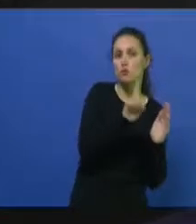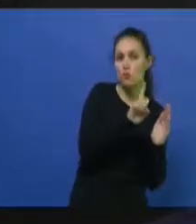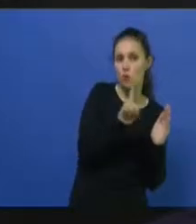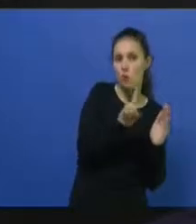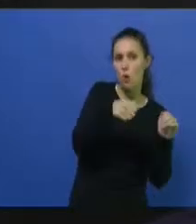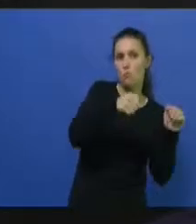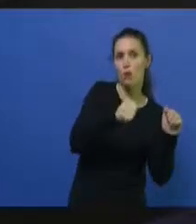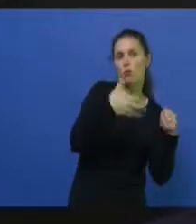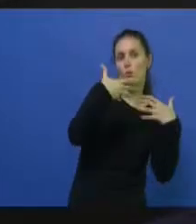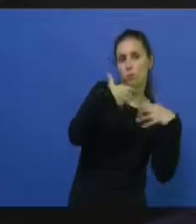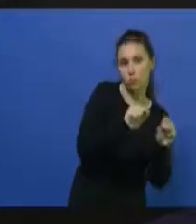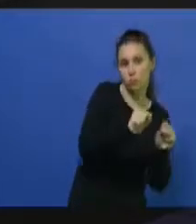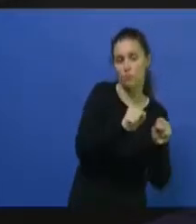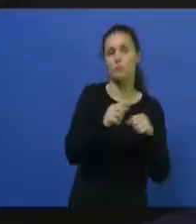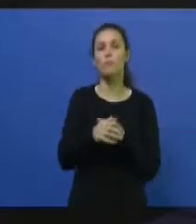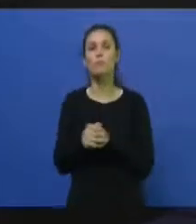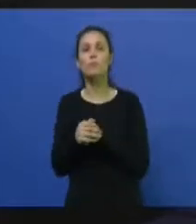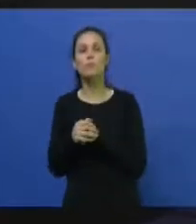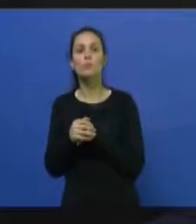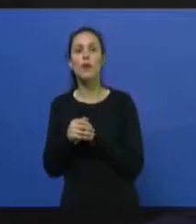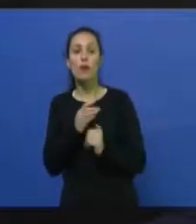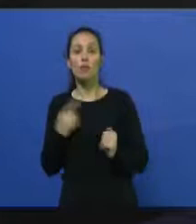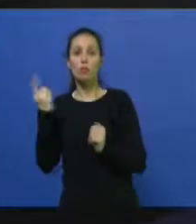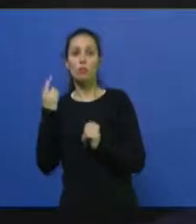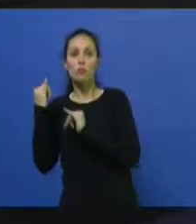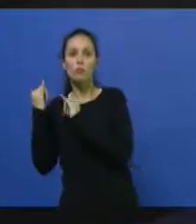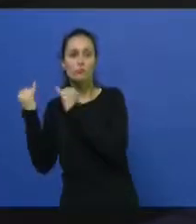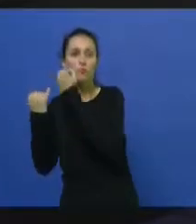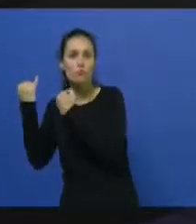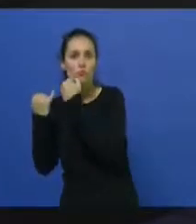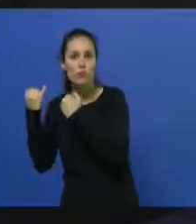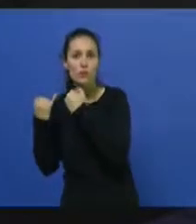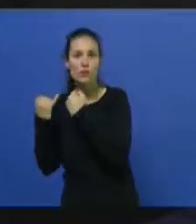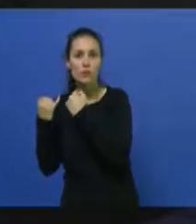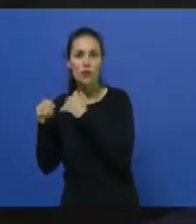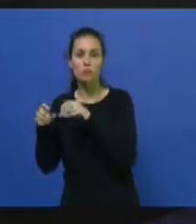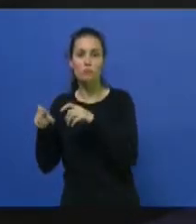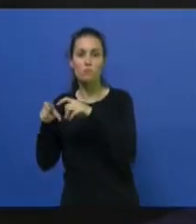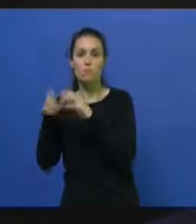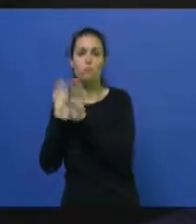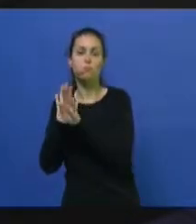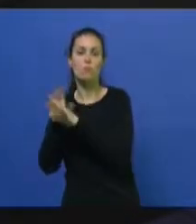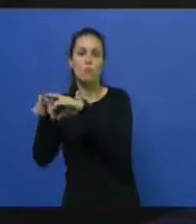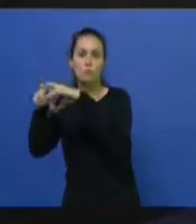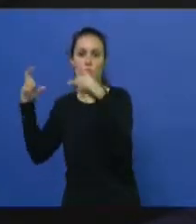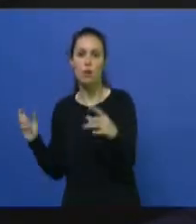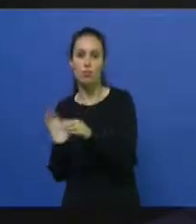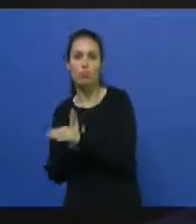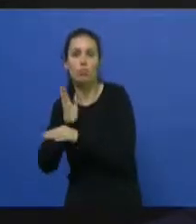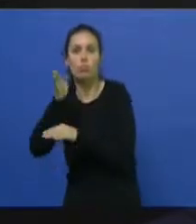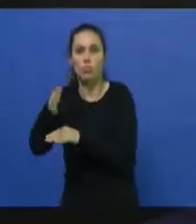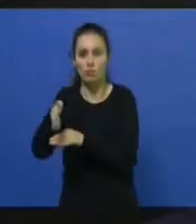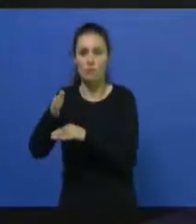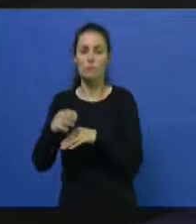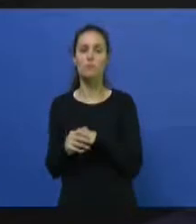Sí. Bueno, ¿sabe qué? Me está pasando letra el director. Me dice, cruzamos el puente, me dice. Ah, cruzamos el puente, bueno. Nos ayuda él. Sí, cruzamos el